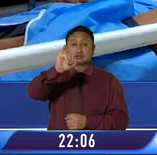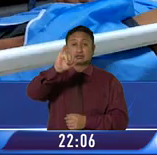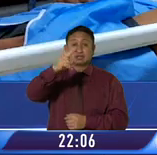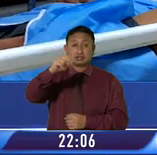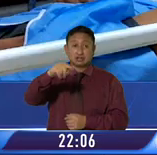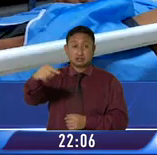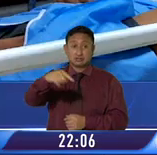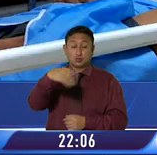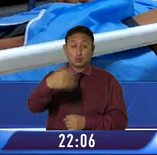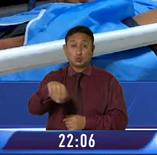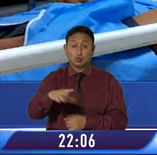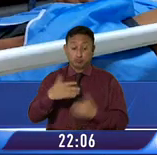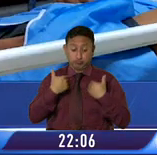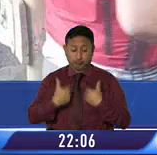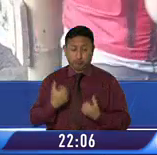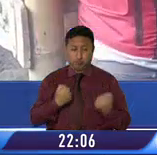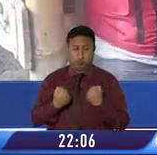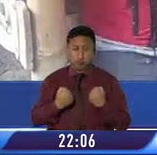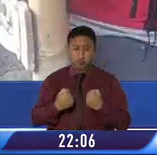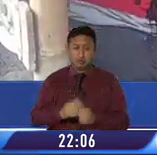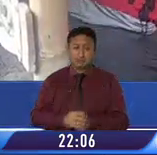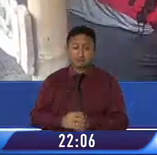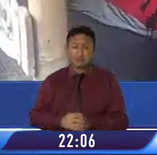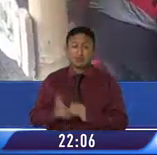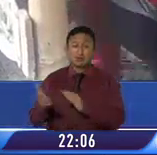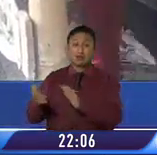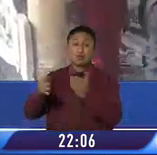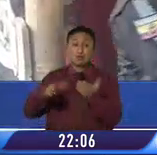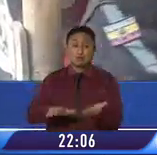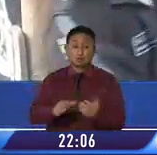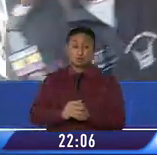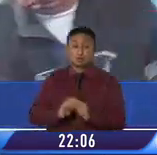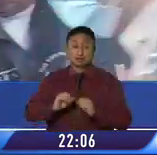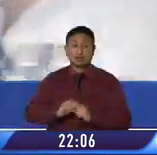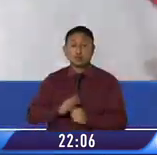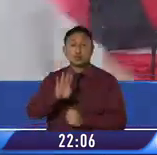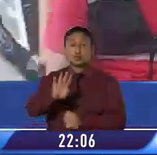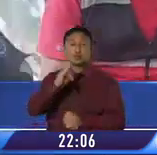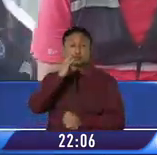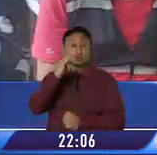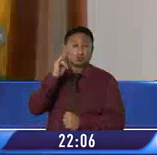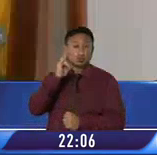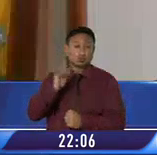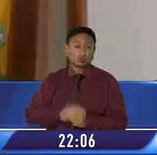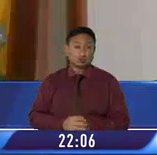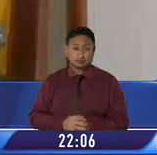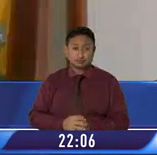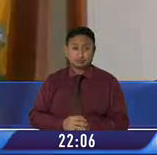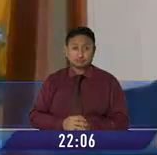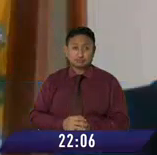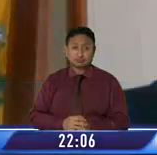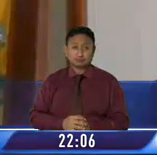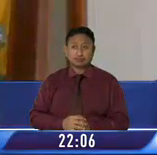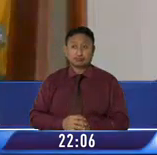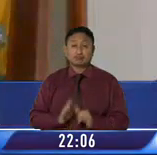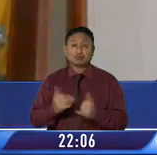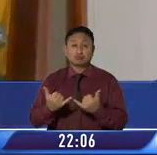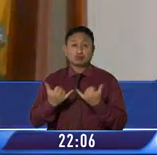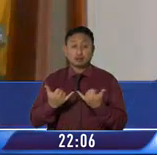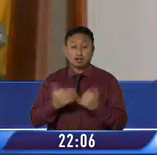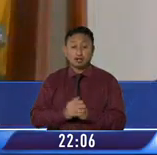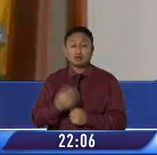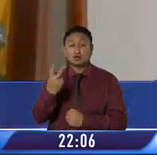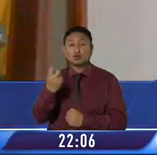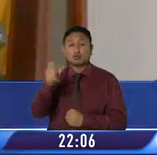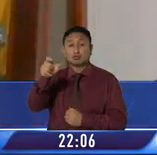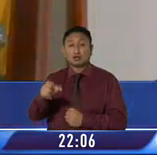agravaron con el paso de las horas. Entre los muertos hay 4 menores de edad. A este momento, 12 fallecidos,